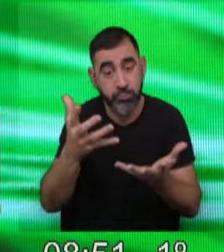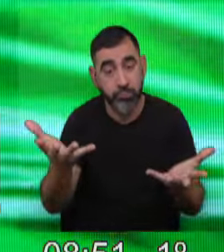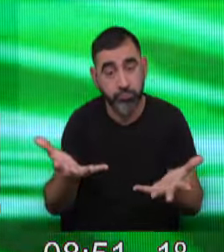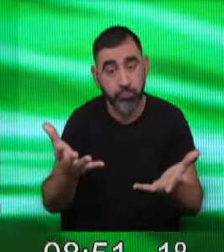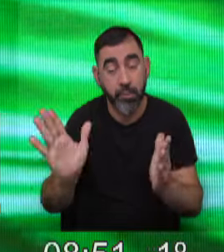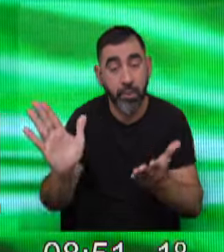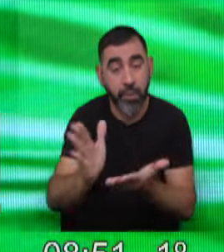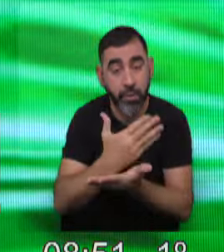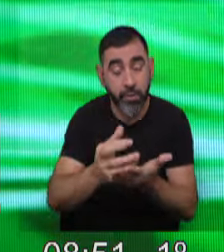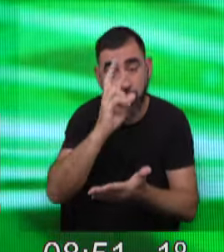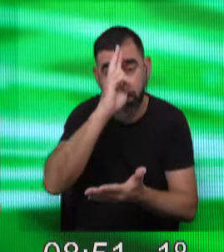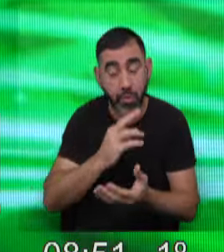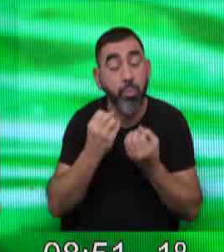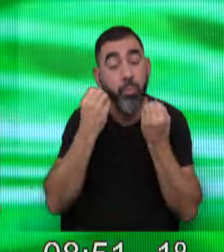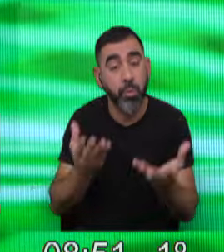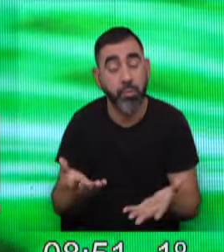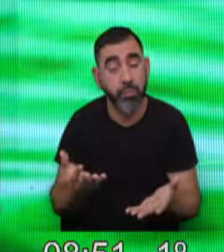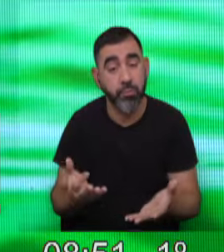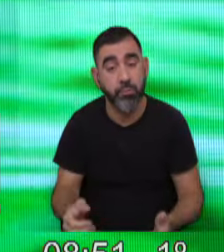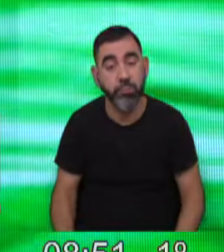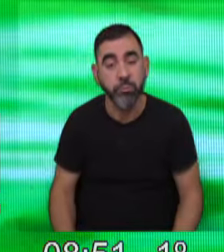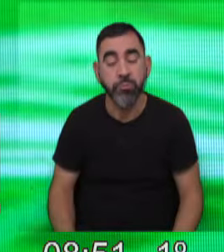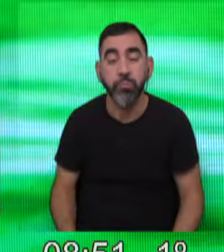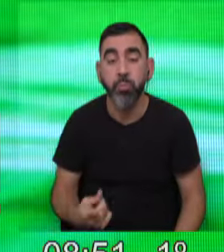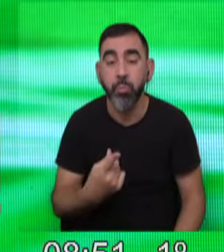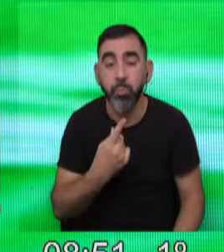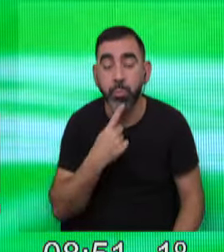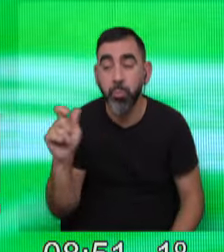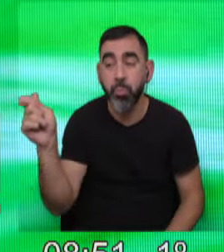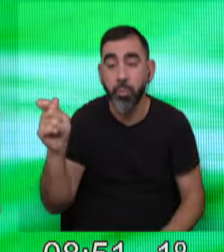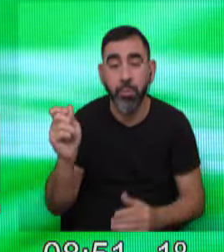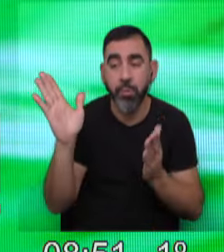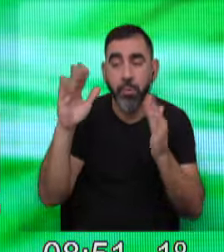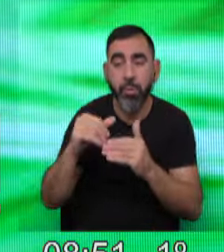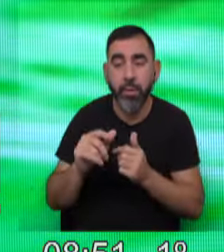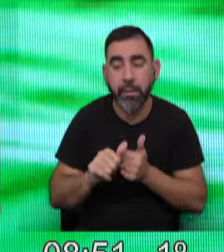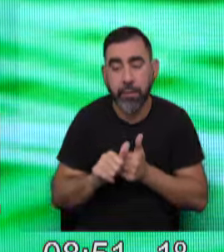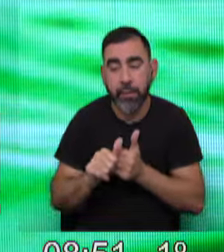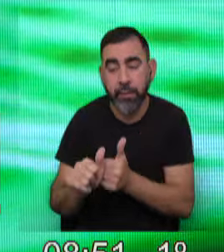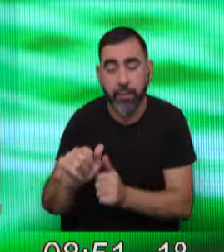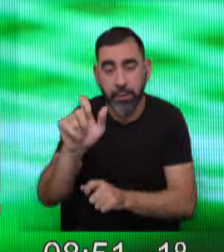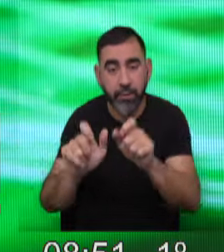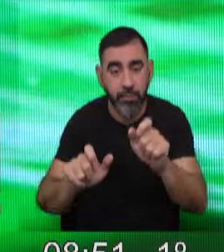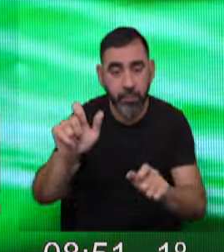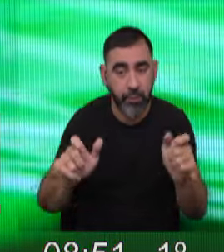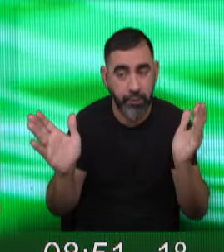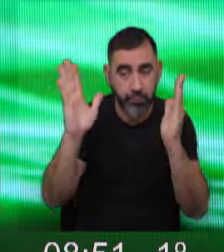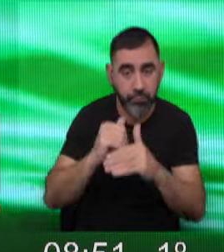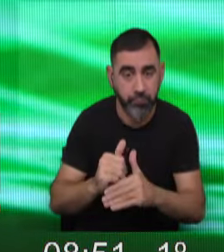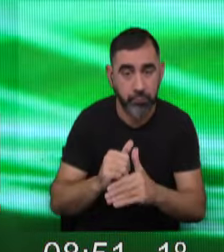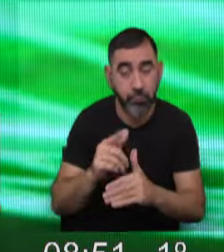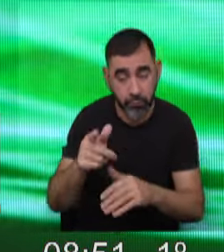hecho de discriminación racial por el hecho de que la política pública uruguaya no puede hacer el seguimiento de las personas. Y eso ha sido